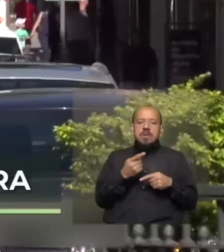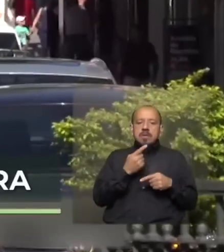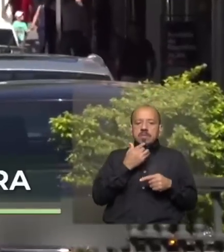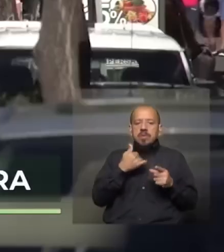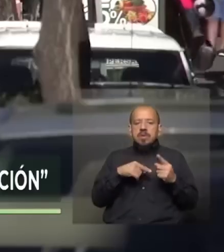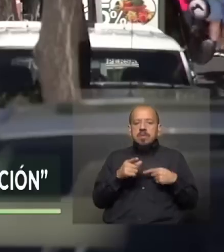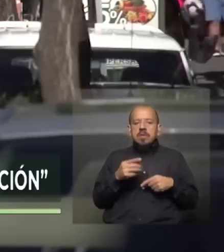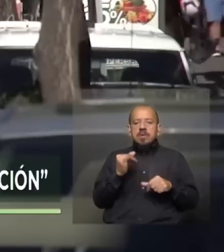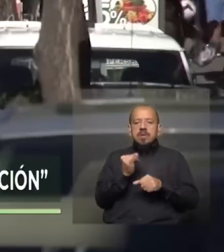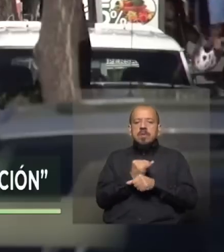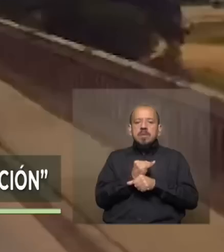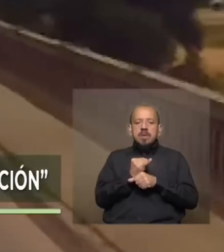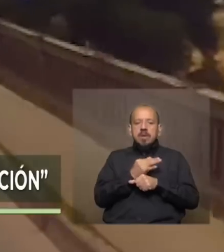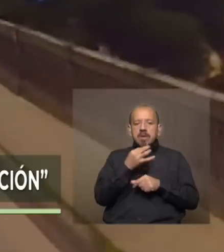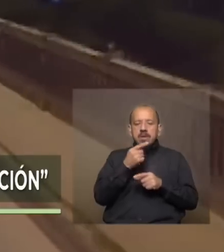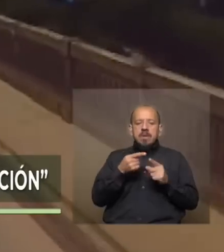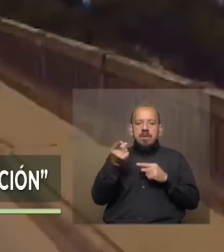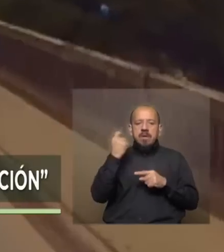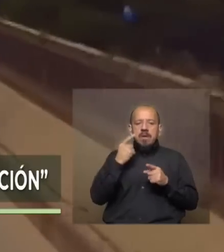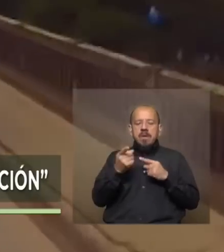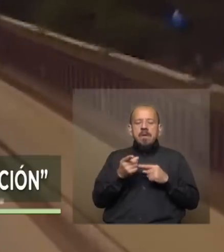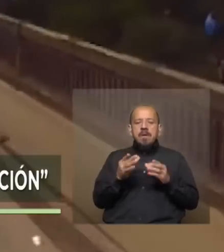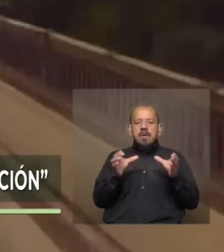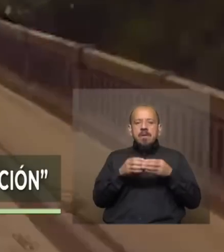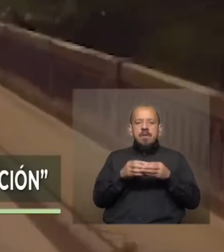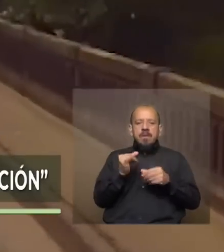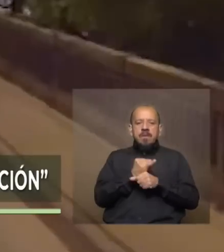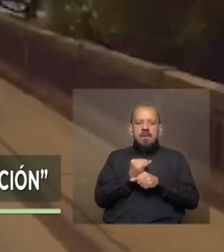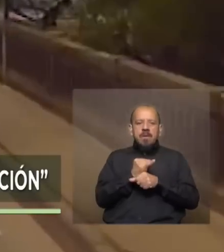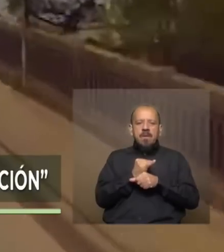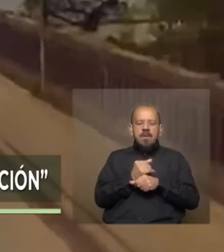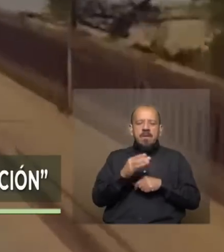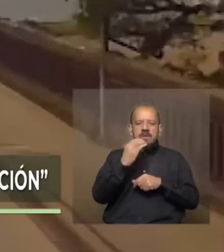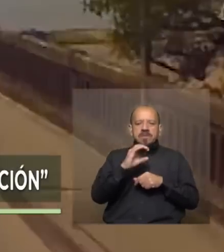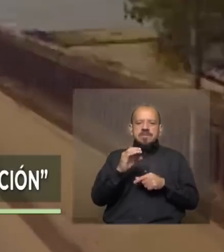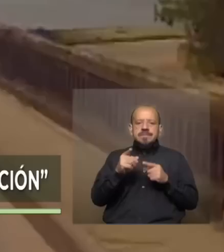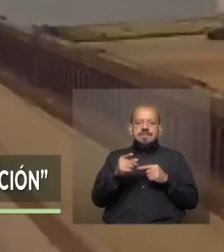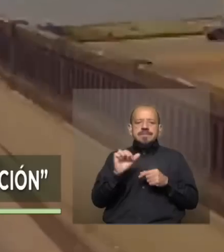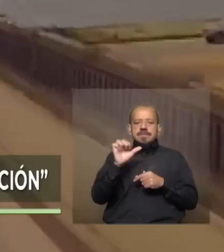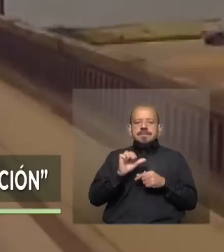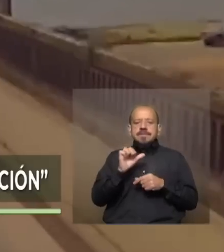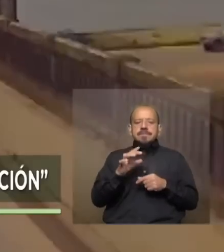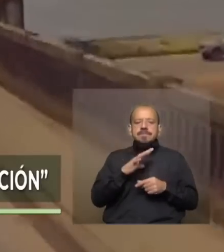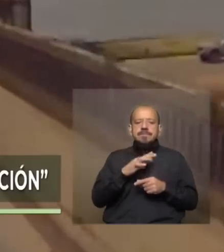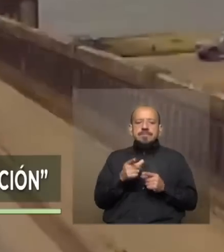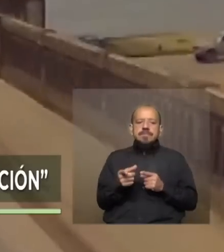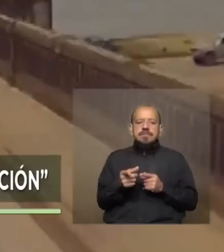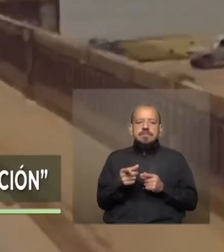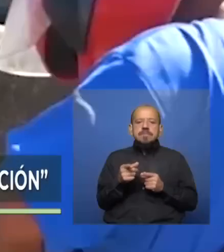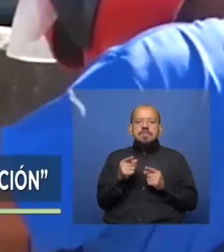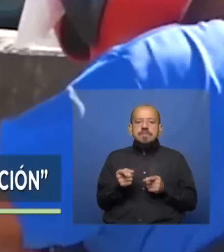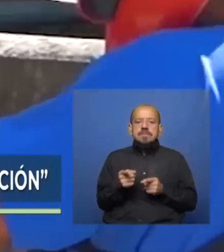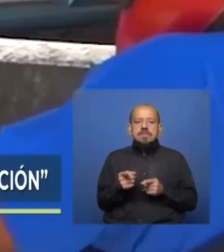el de la cámara de industrias que mencionamos ayer desde la cámara digamos o de la confederación de cámaras empresariales se sostuvo que estos